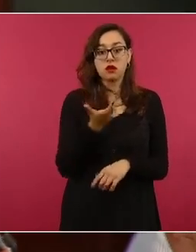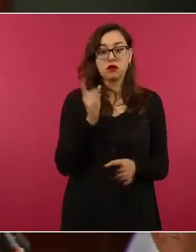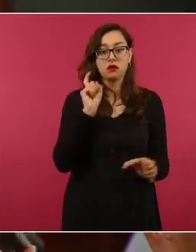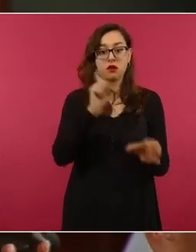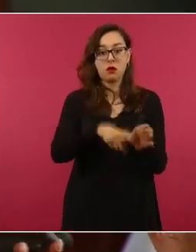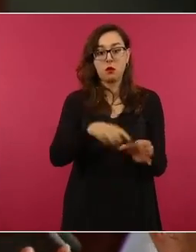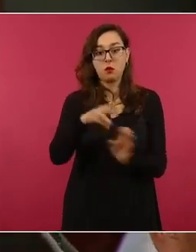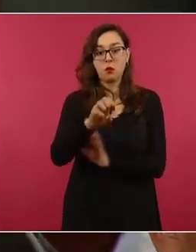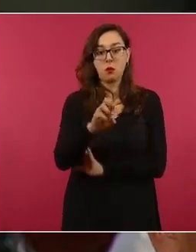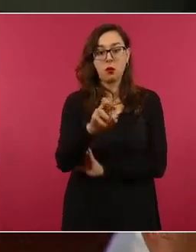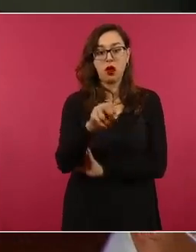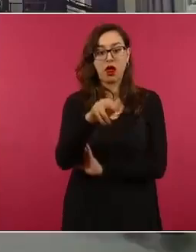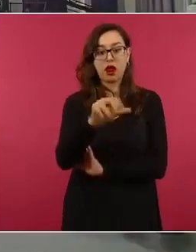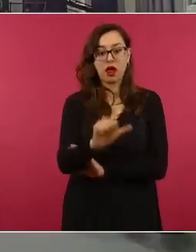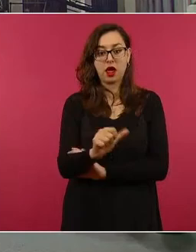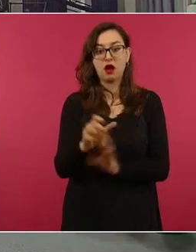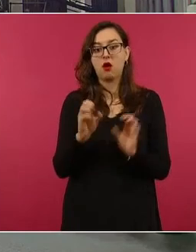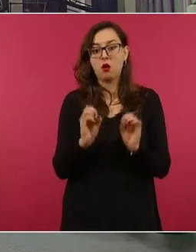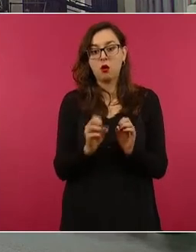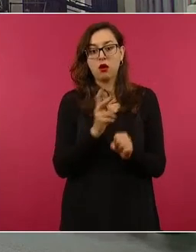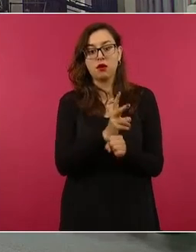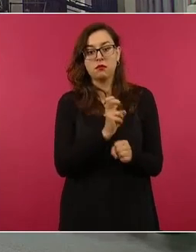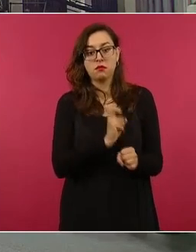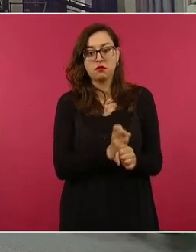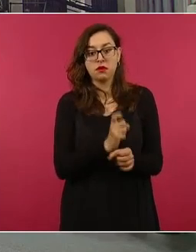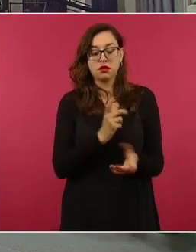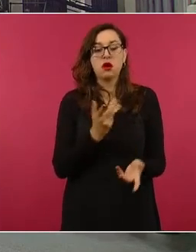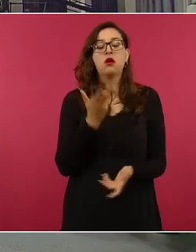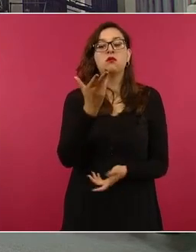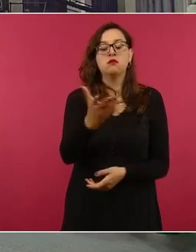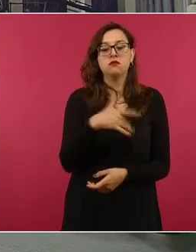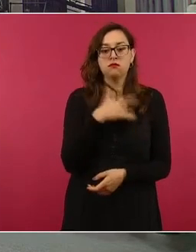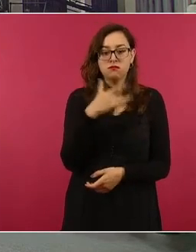a la exgobernadora, ahora cónsul. Pues mire,